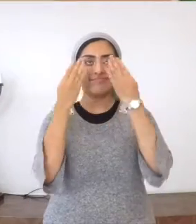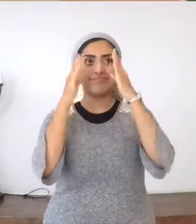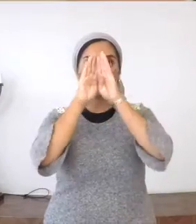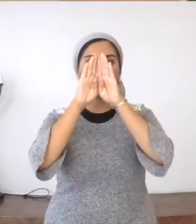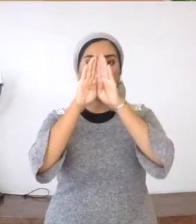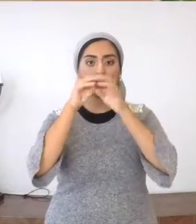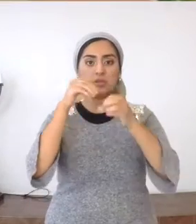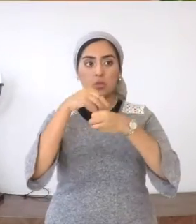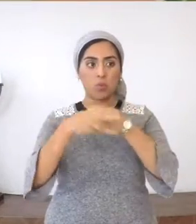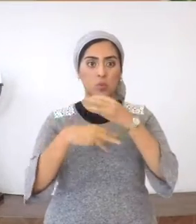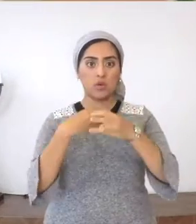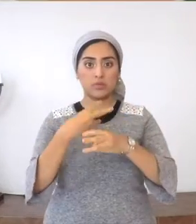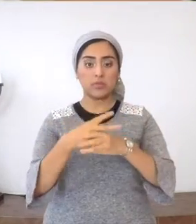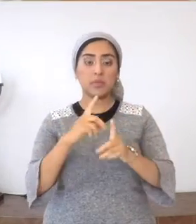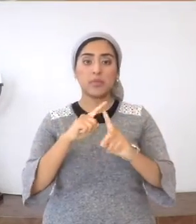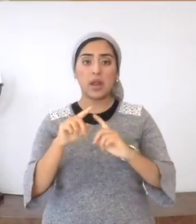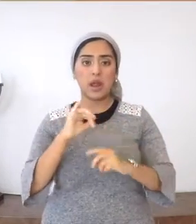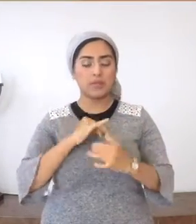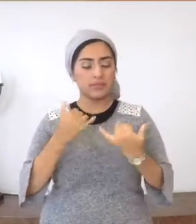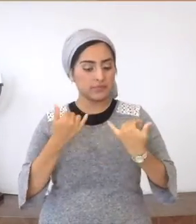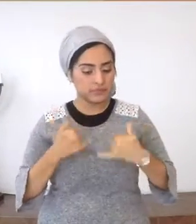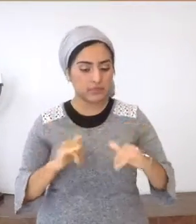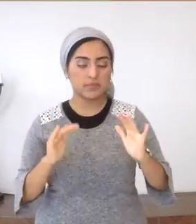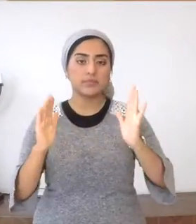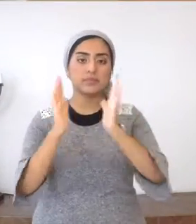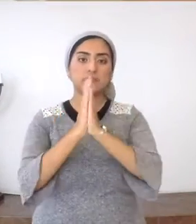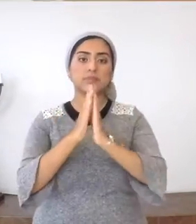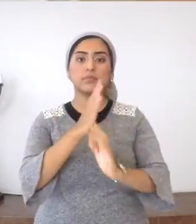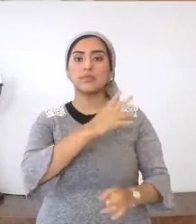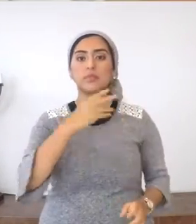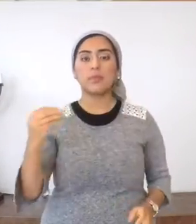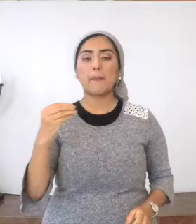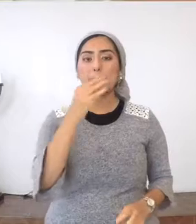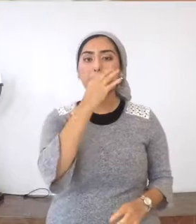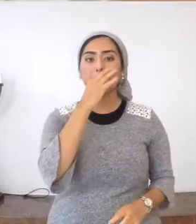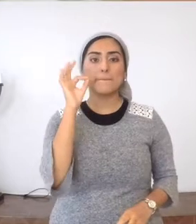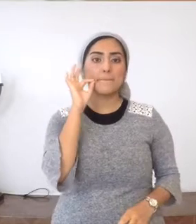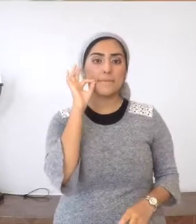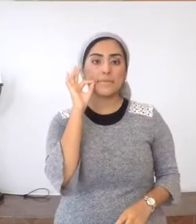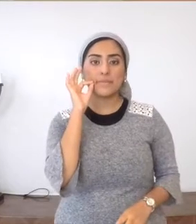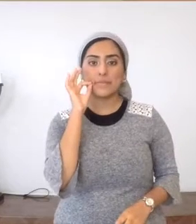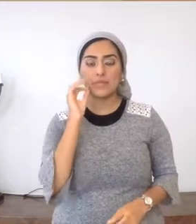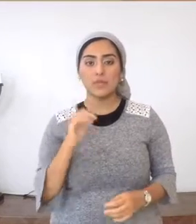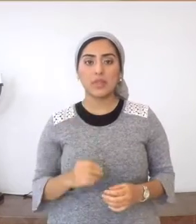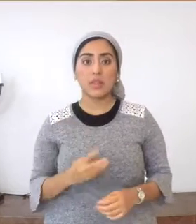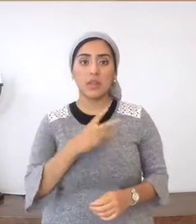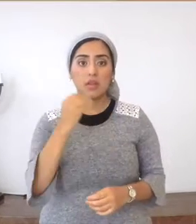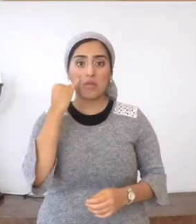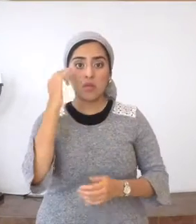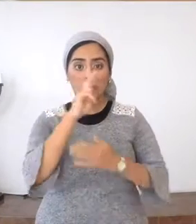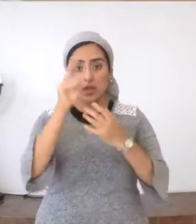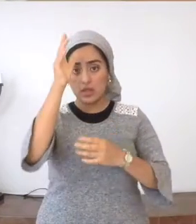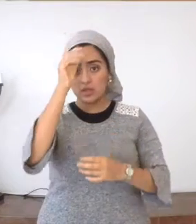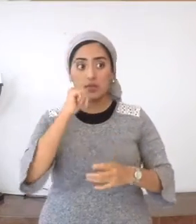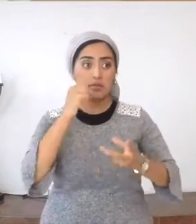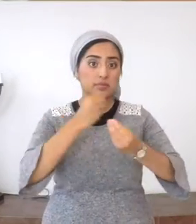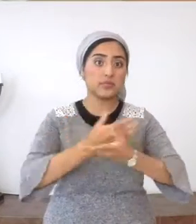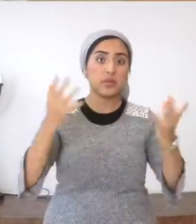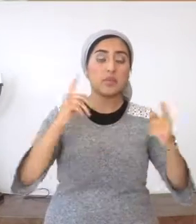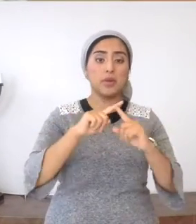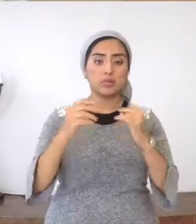Más ceguedad En la gente A nivel mundial Pero yo he seguido Orando Y ayunando